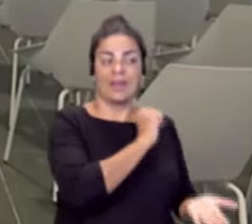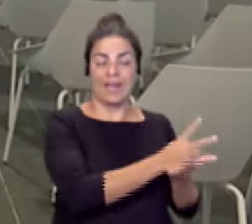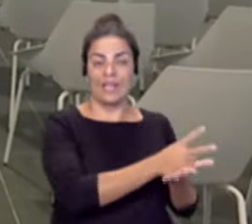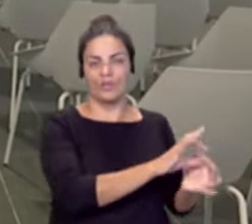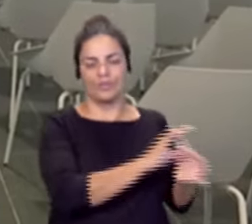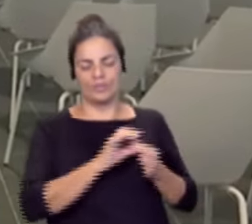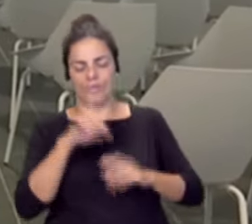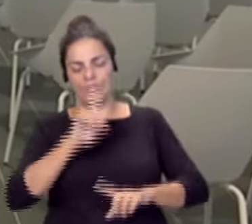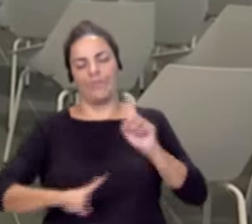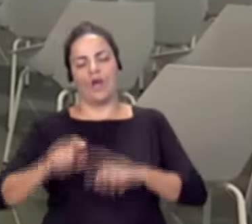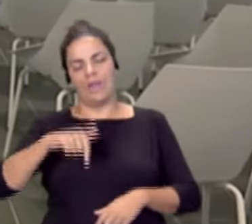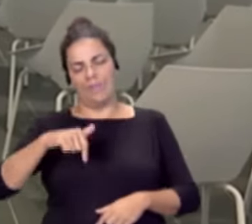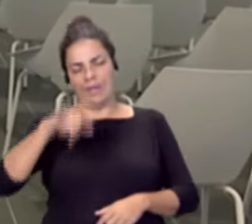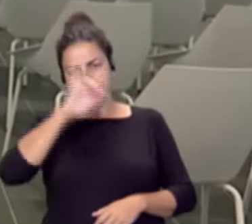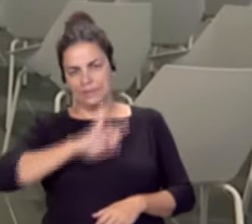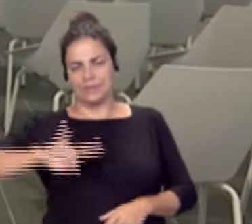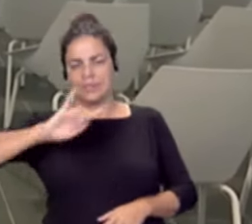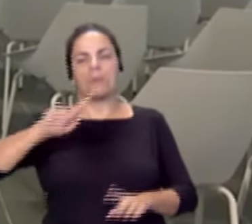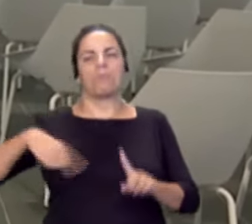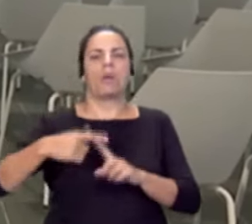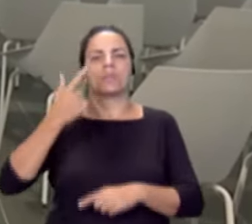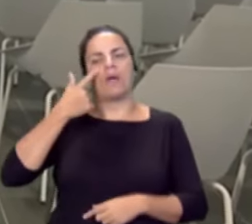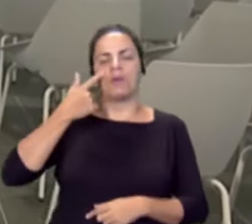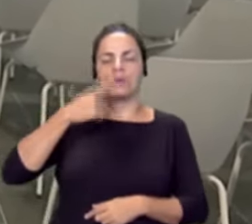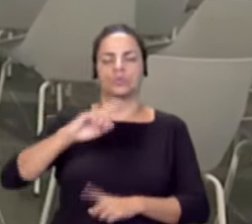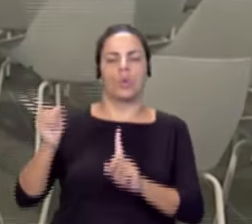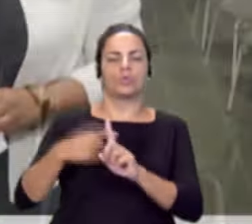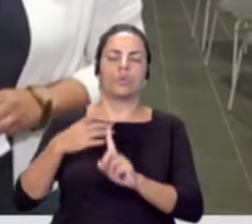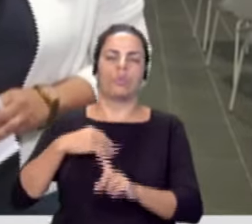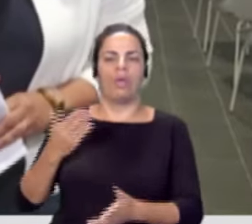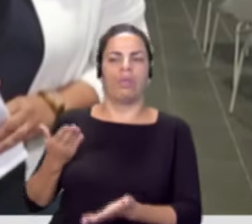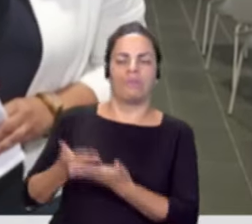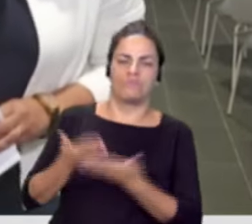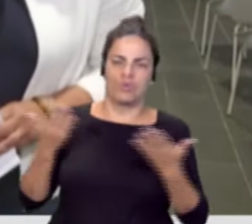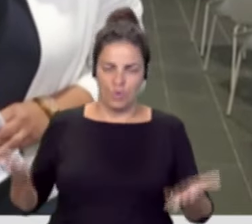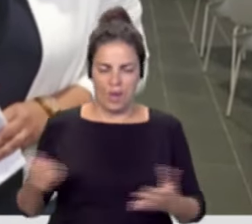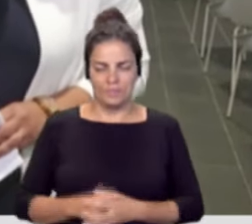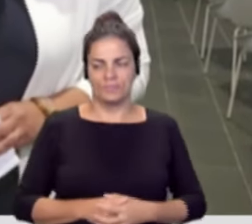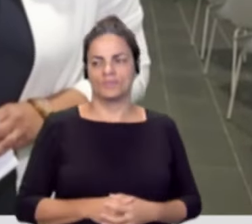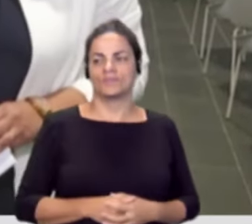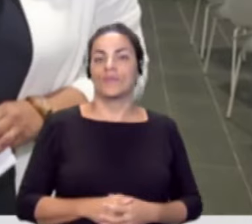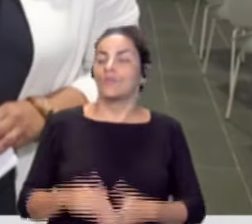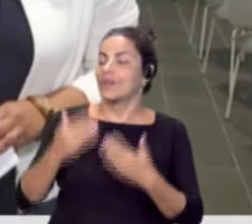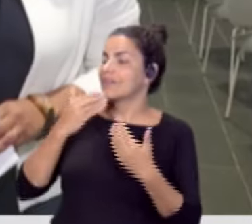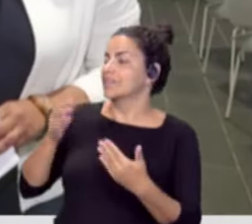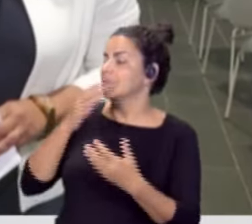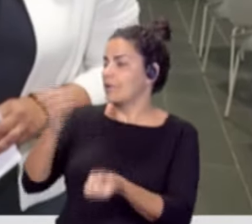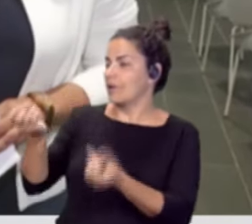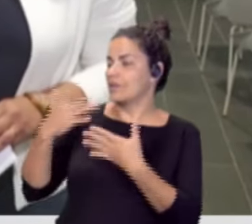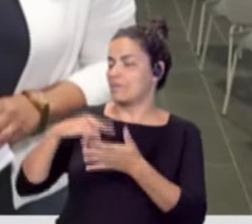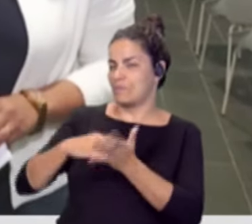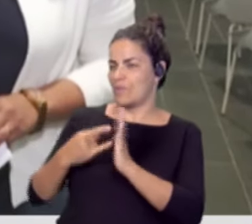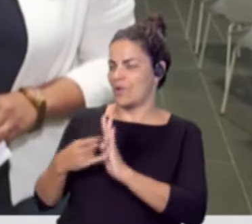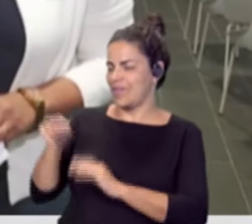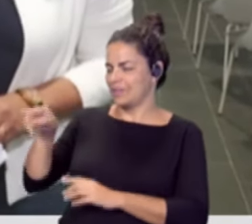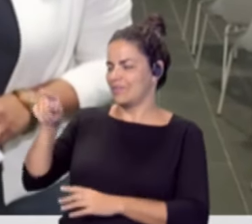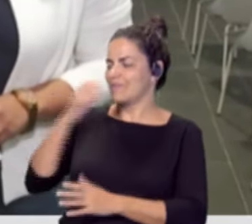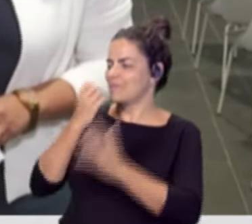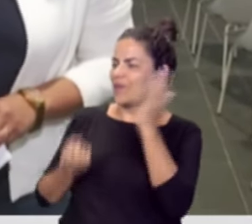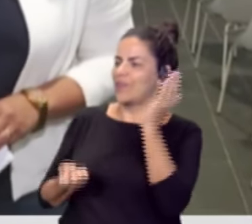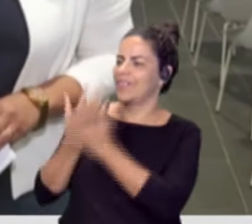en el archipiélago y las posibles soluciones que pueden tener. Gracias, Estefanía, por hablarnos de ese proyecto. Buenos días.